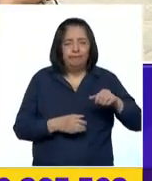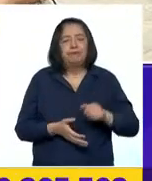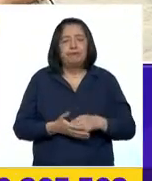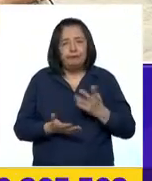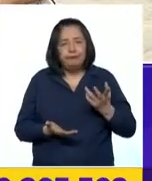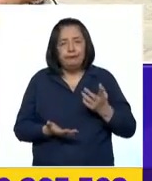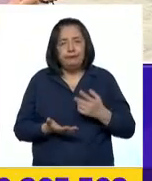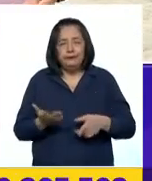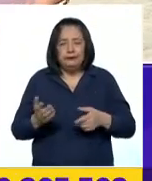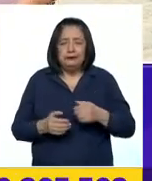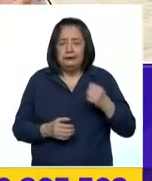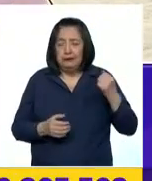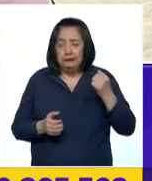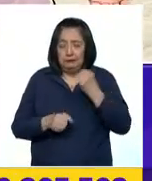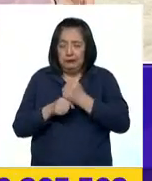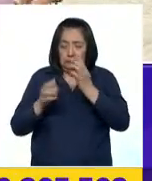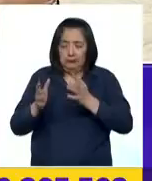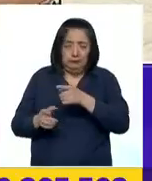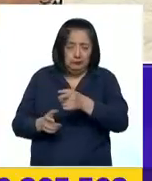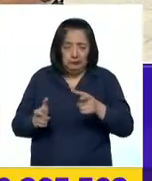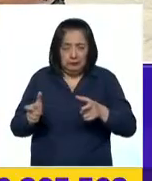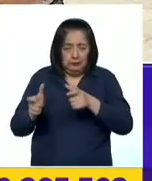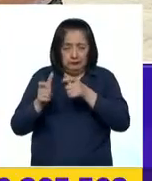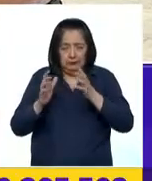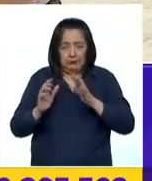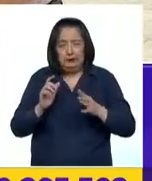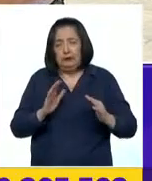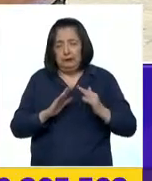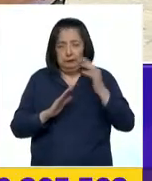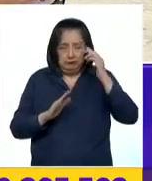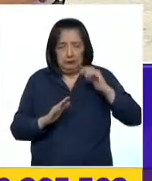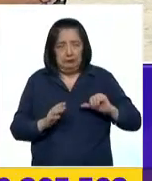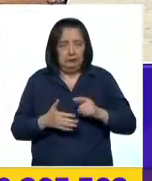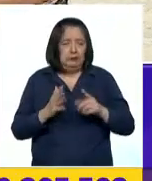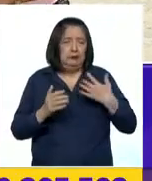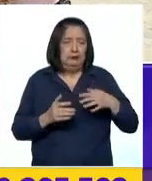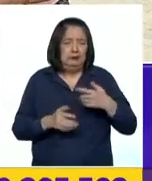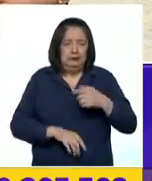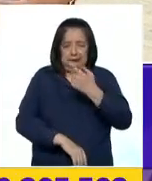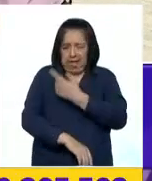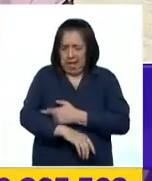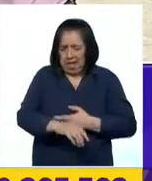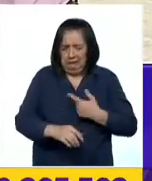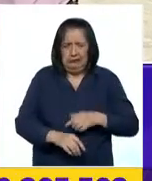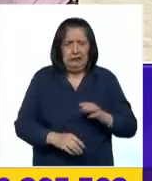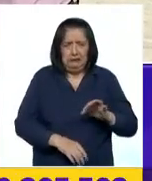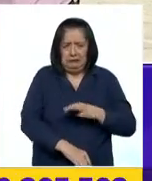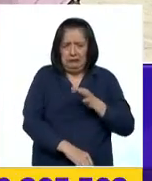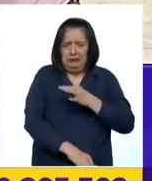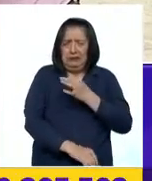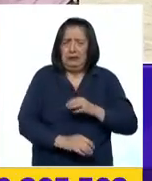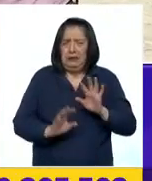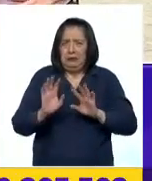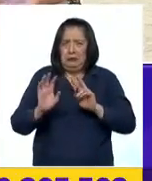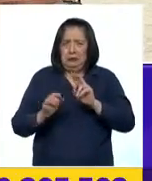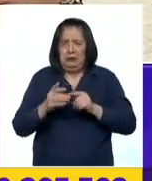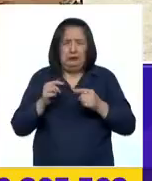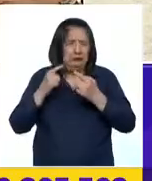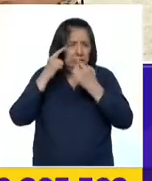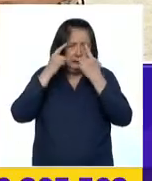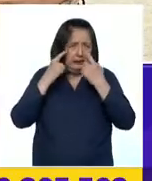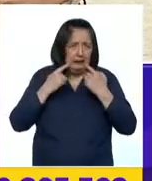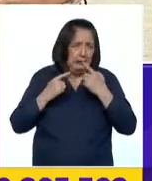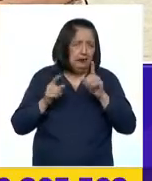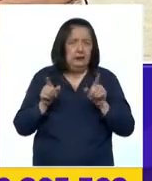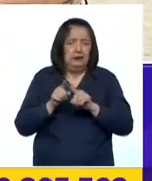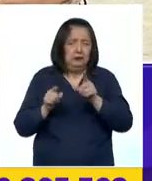atacado a estos trabajadores entre fiscalizadores y serenos que tienen grandes cortes, hasta 12 puntos del ciertas zonas del rostro, porque han